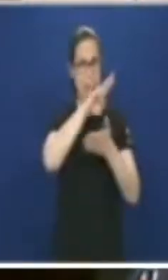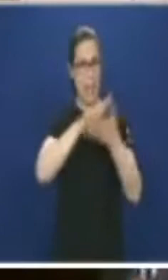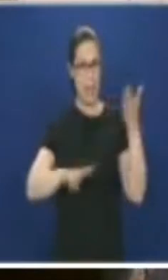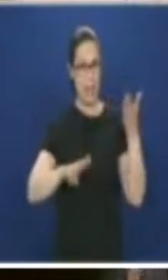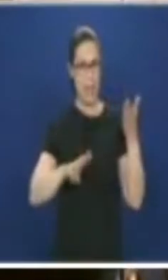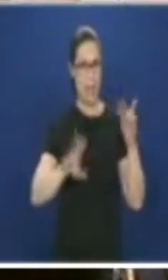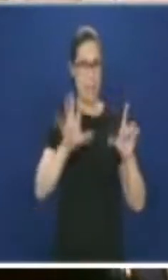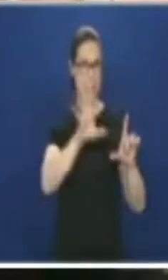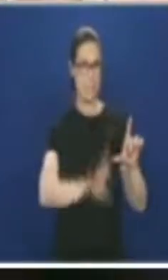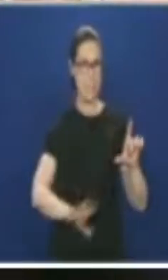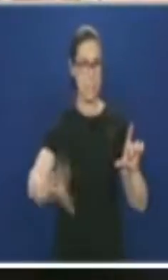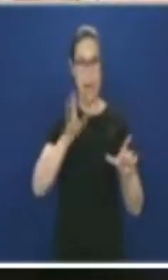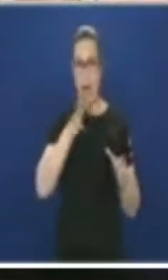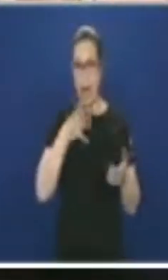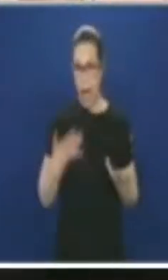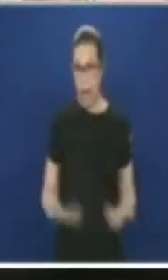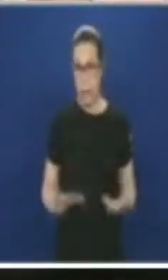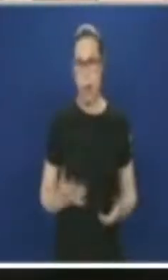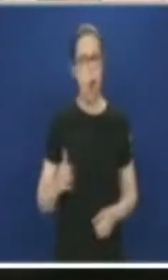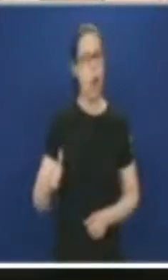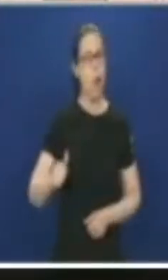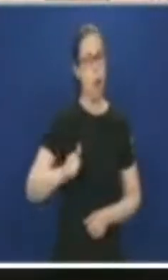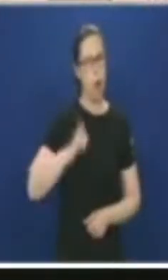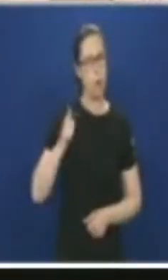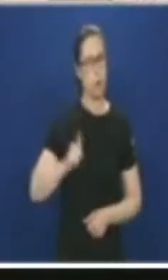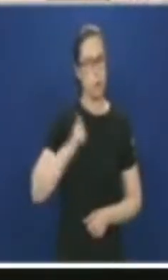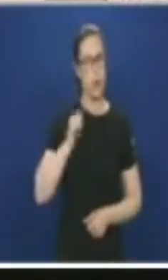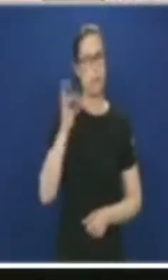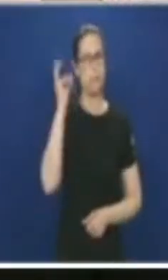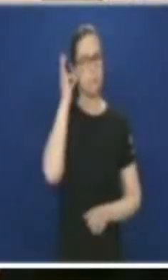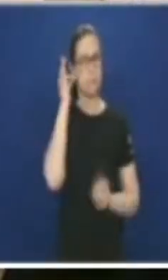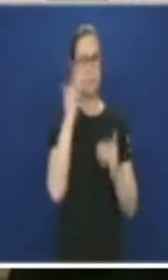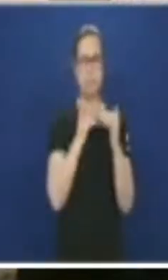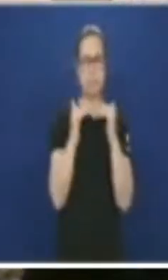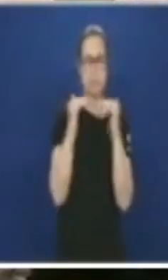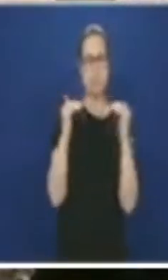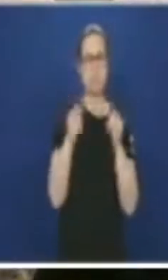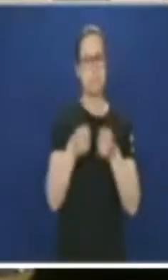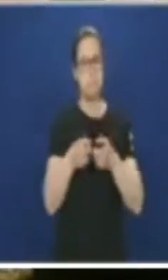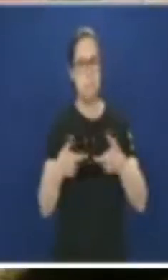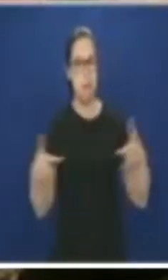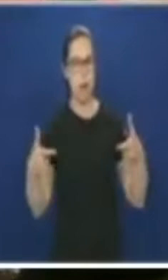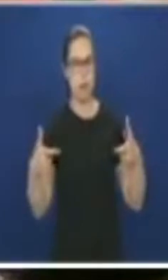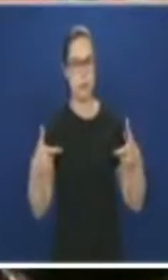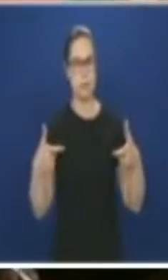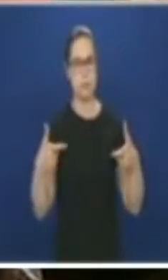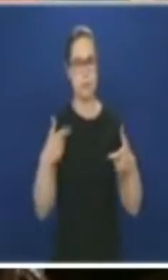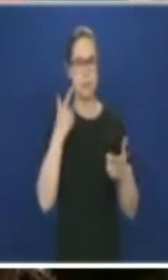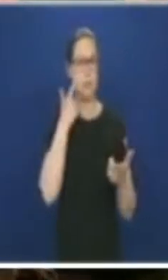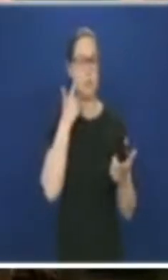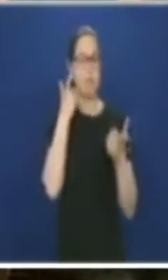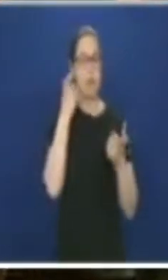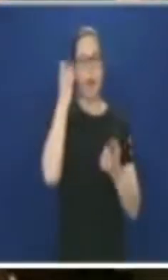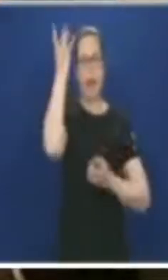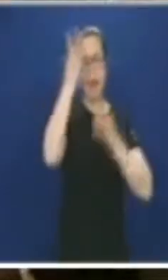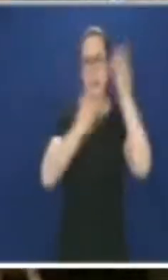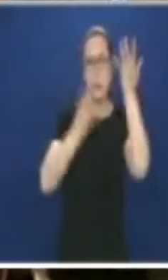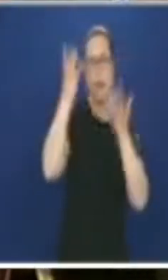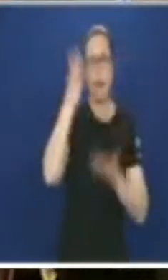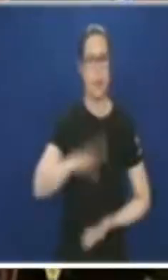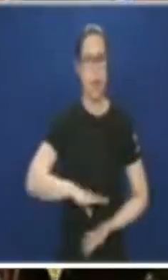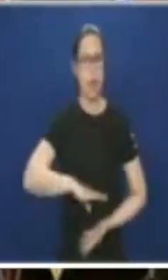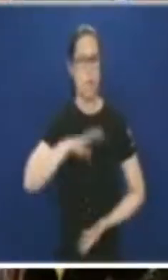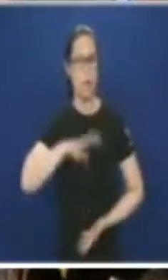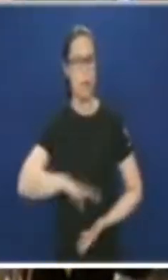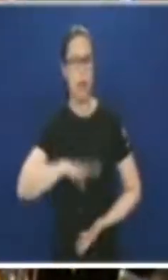actual, con máis oportunidades tamén para as mulleres, que desbordan capacidade e creatividade, como ben nos